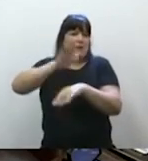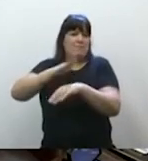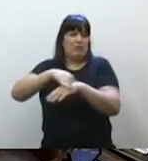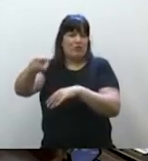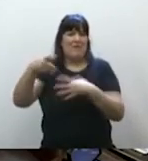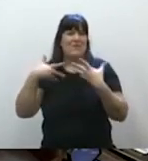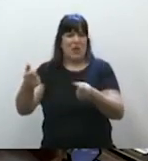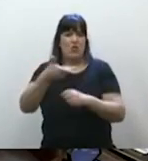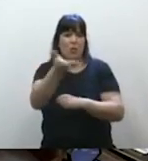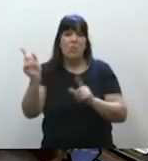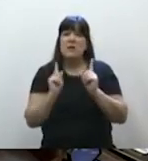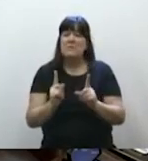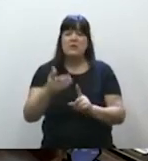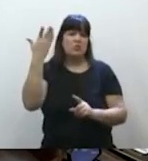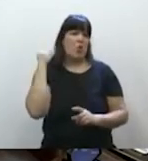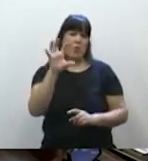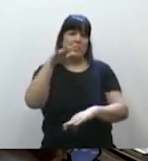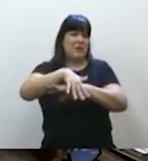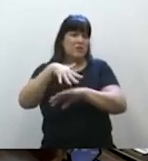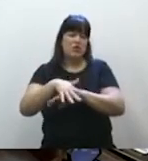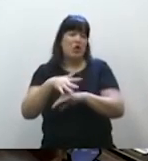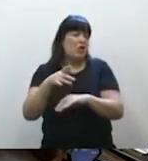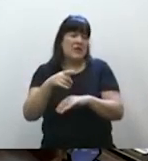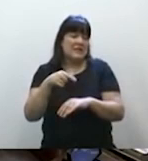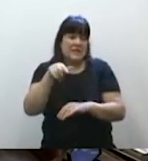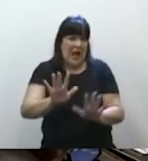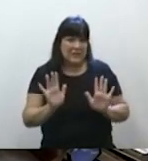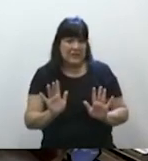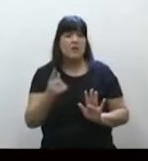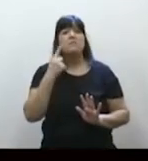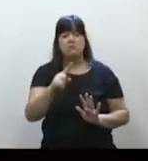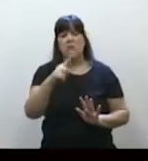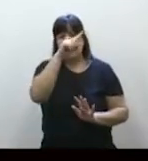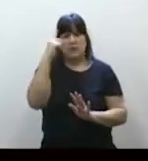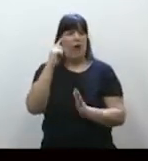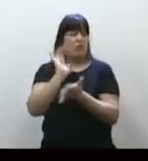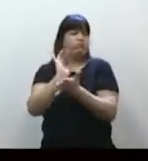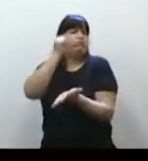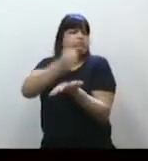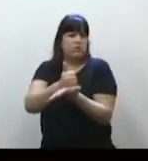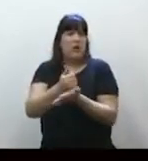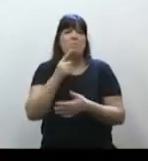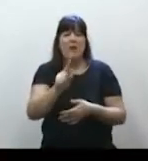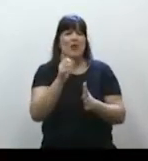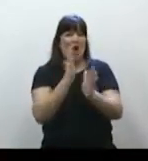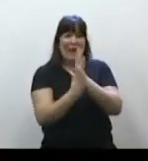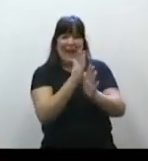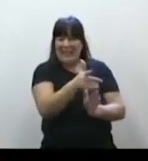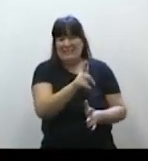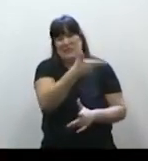hicimos y lo estamos haciendo en la provincia de Misiones. Pero hay que tener algunos límites, porque la gratuidad no